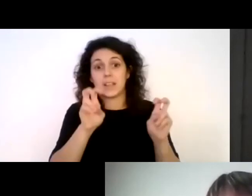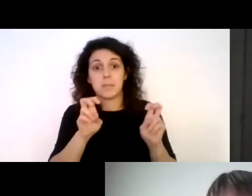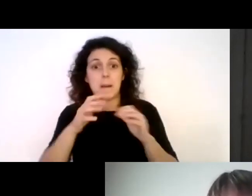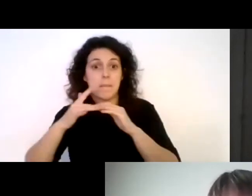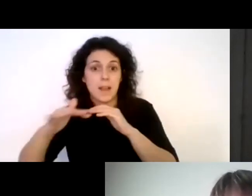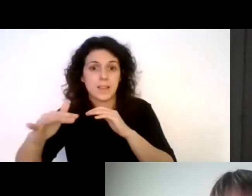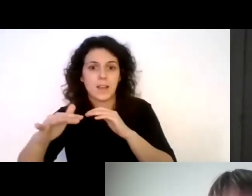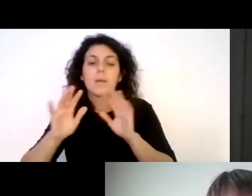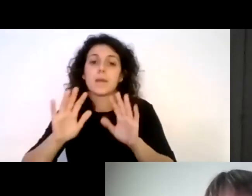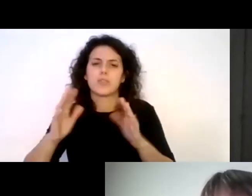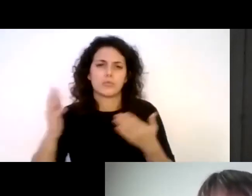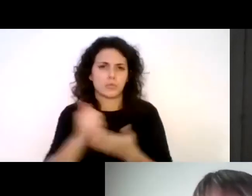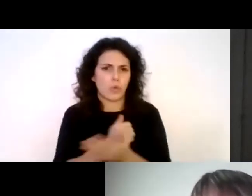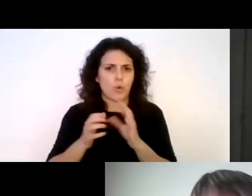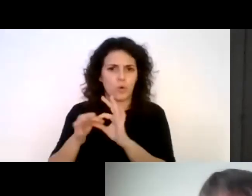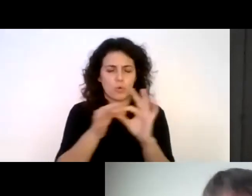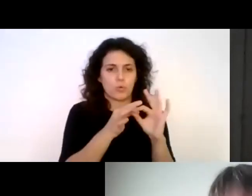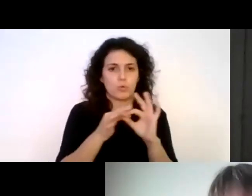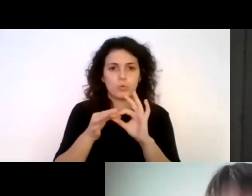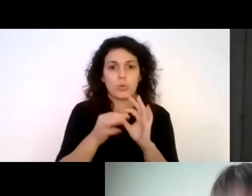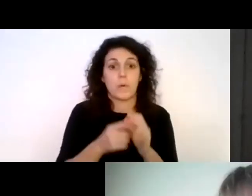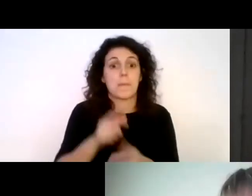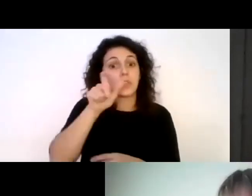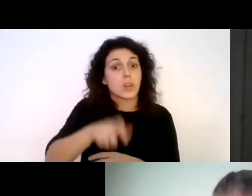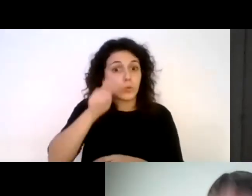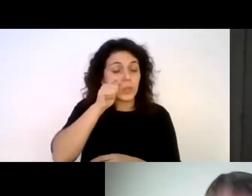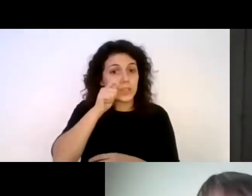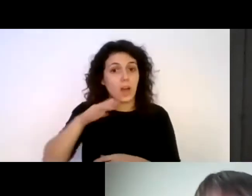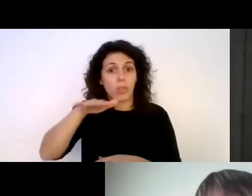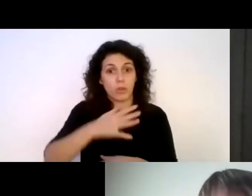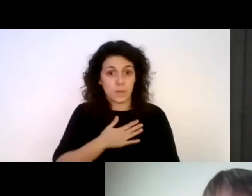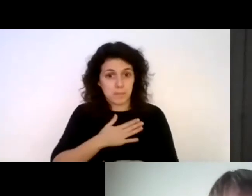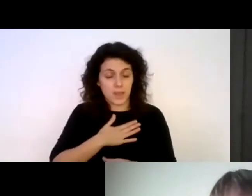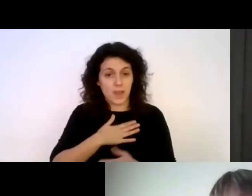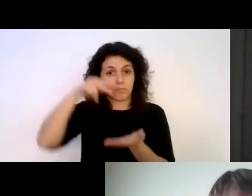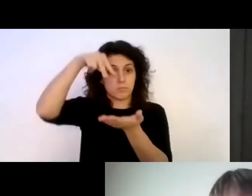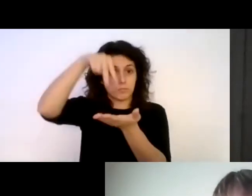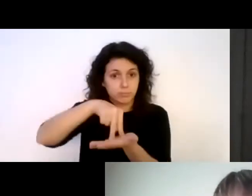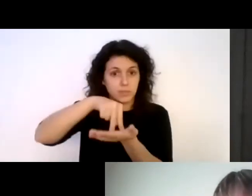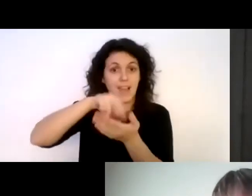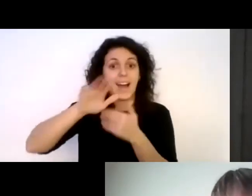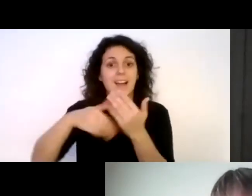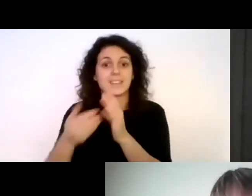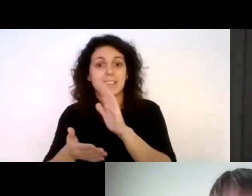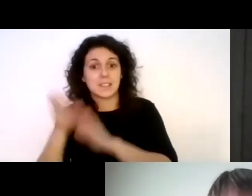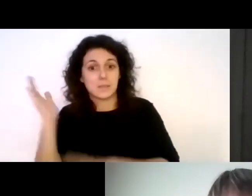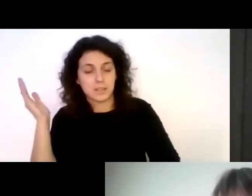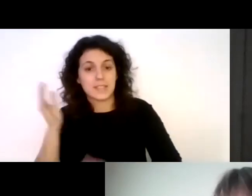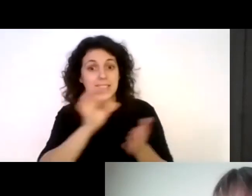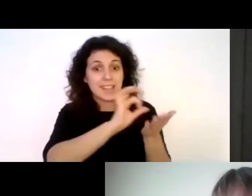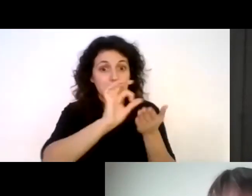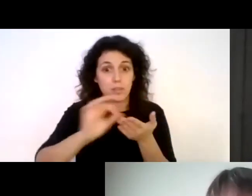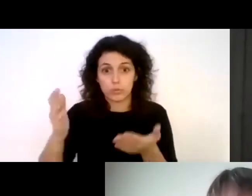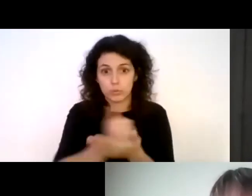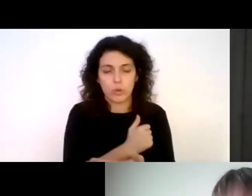todo el conjunto, desde el turista pone el pie en nuestra comarca hasta que se va, todos los servicios. Por lo tanto, en el grupo